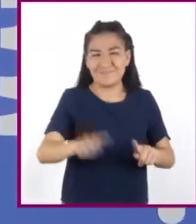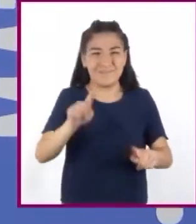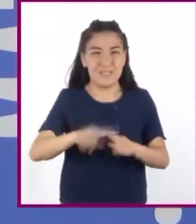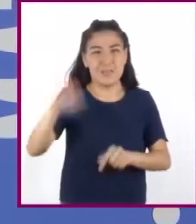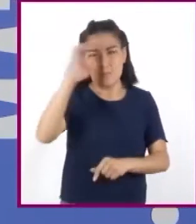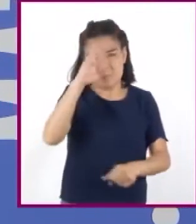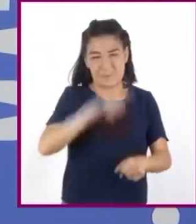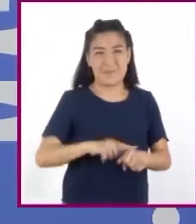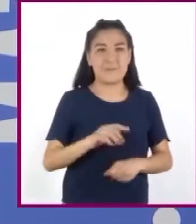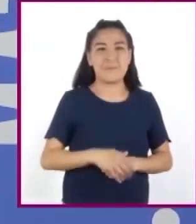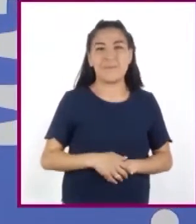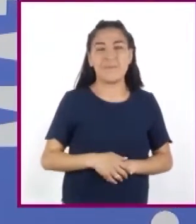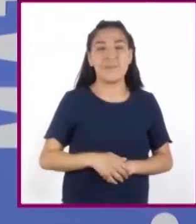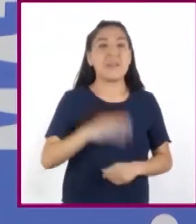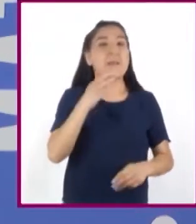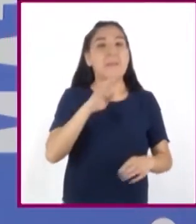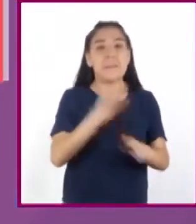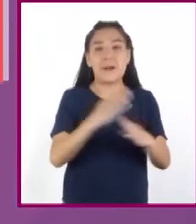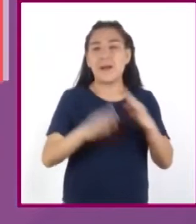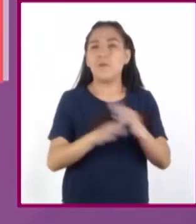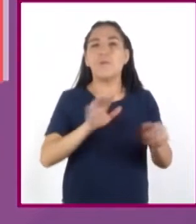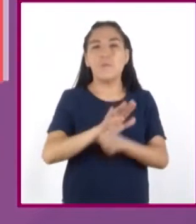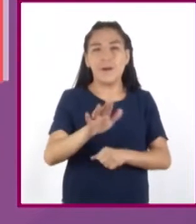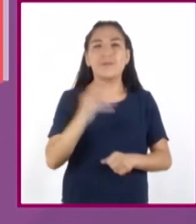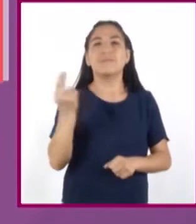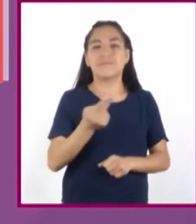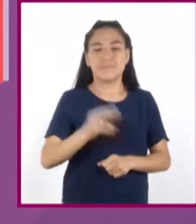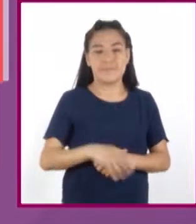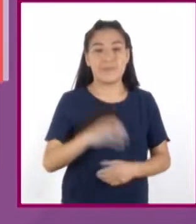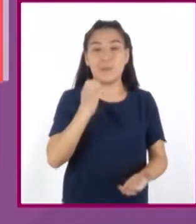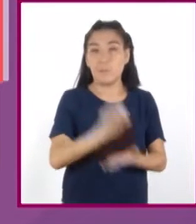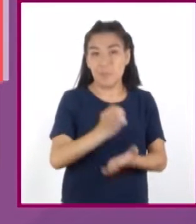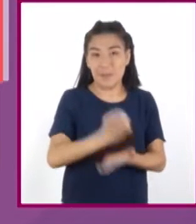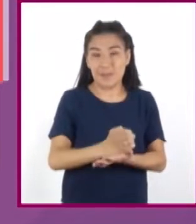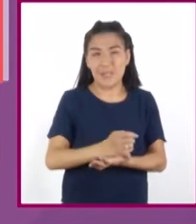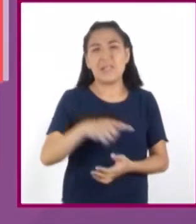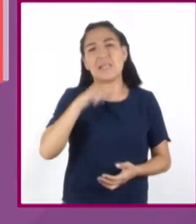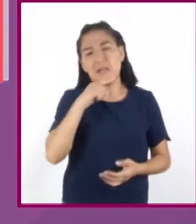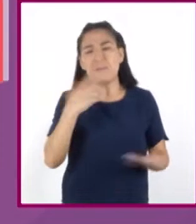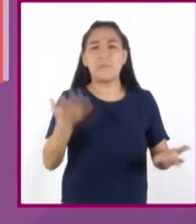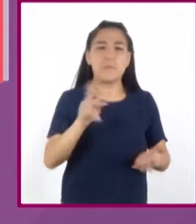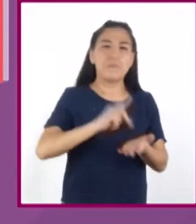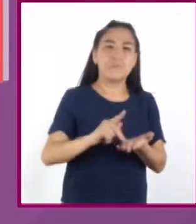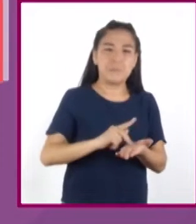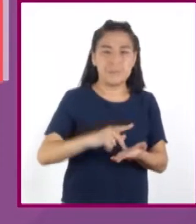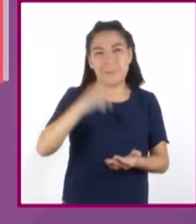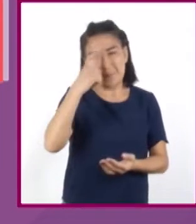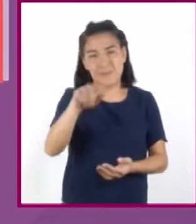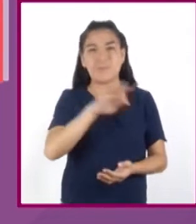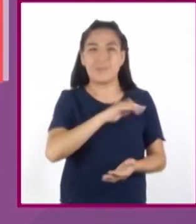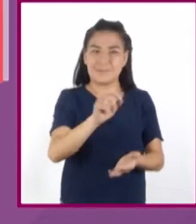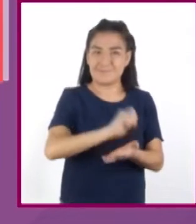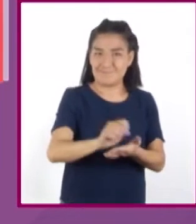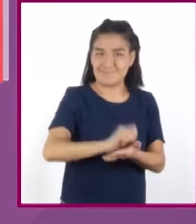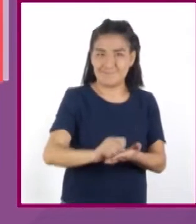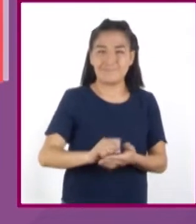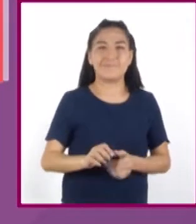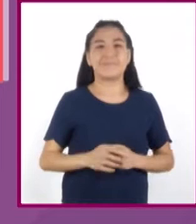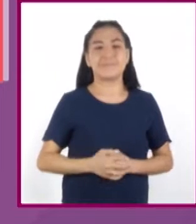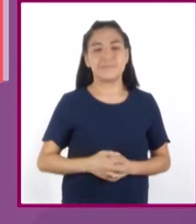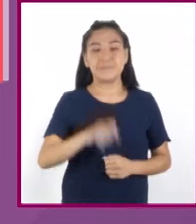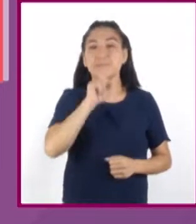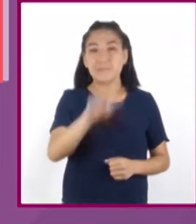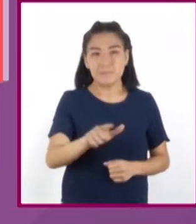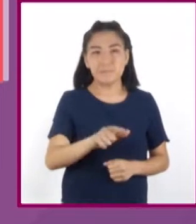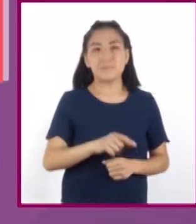a necesitar para esta sesión son cuaderno y lápiz o pluma, para que puedan tomar notas.